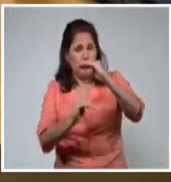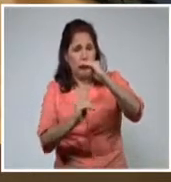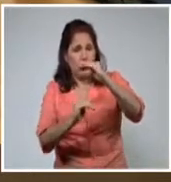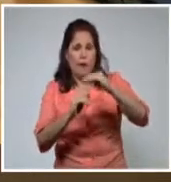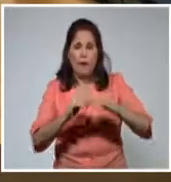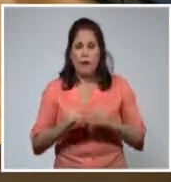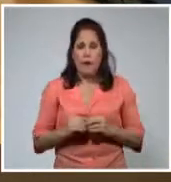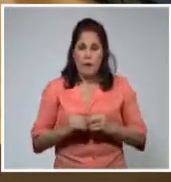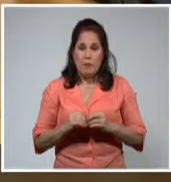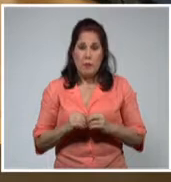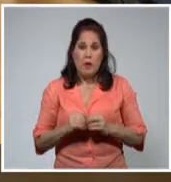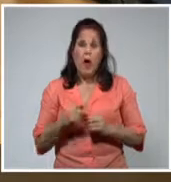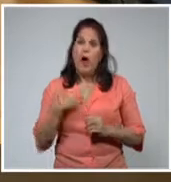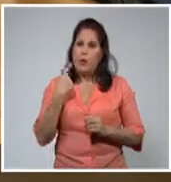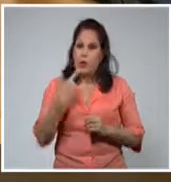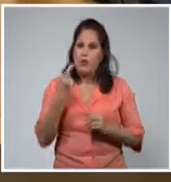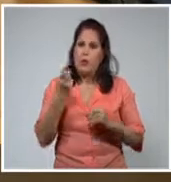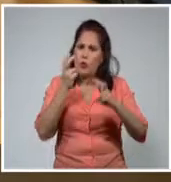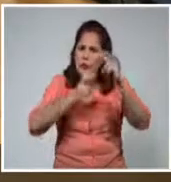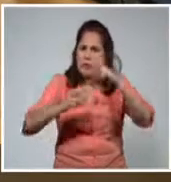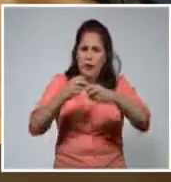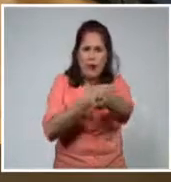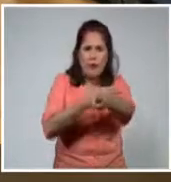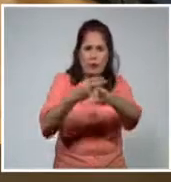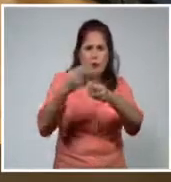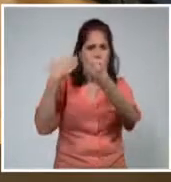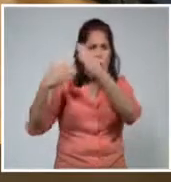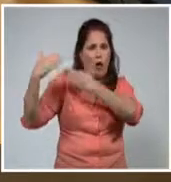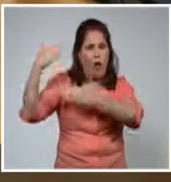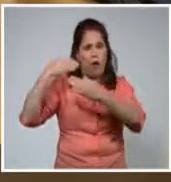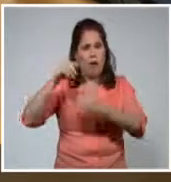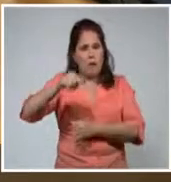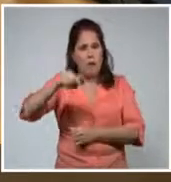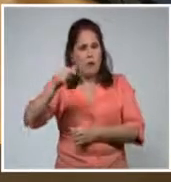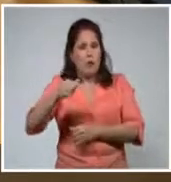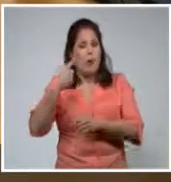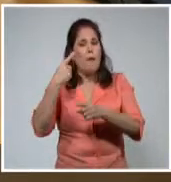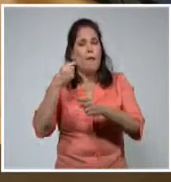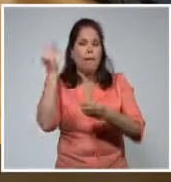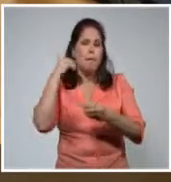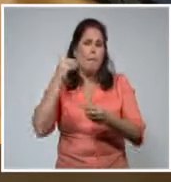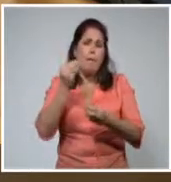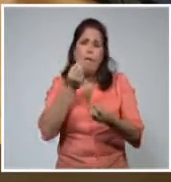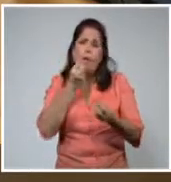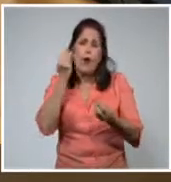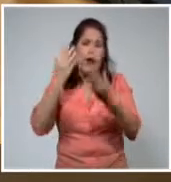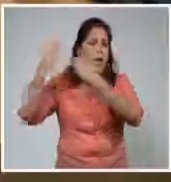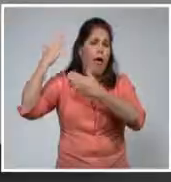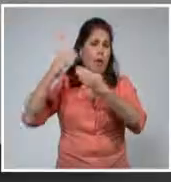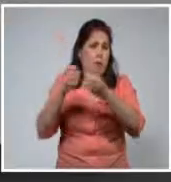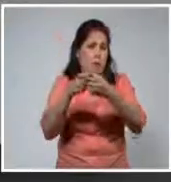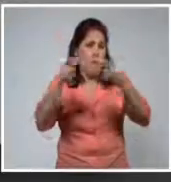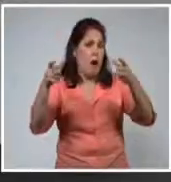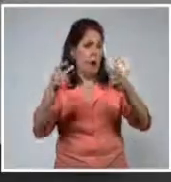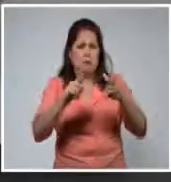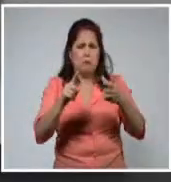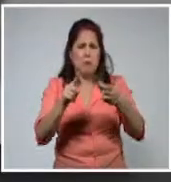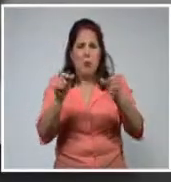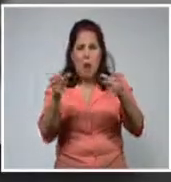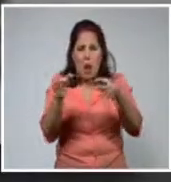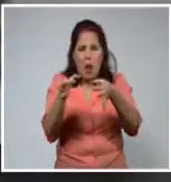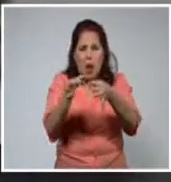la que hemos visto analizado por demógrafos, por historiadores en todos estos años a la hora de